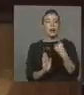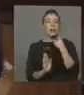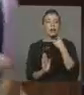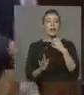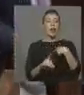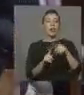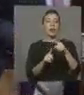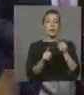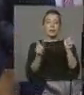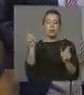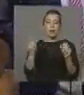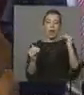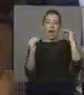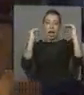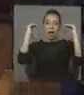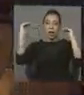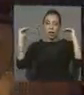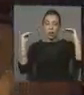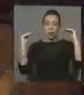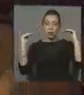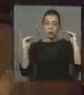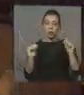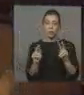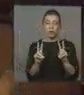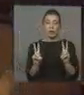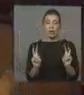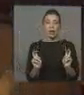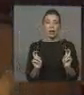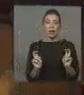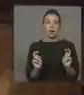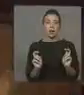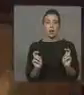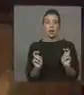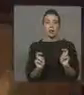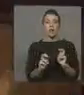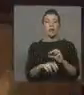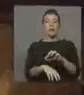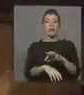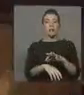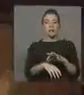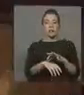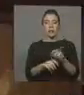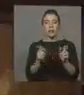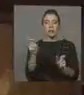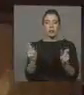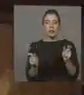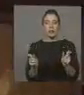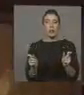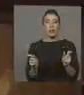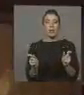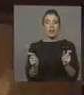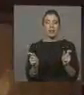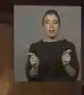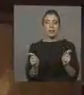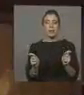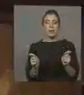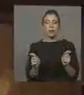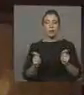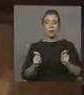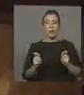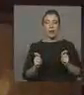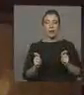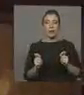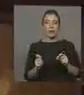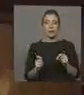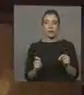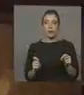adulto. Desde el punto de vista sanitario, además, la presencia de sus mayores es una garantía para la menor. Y por